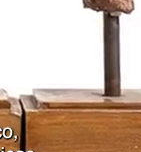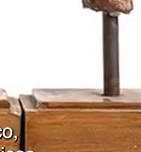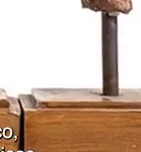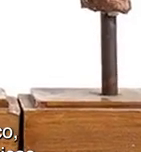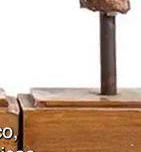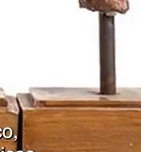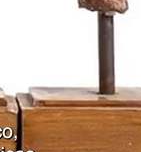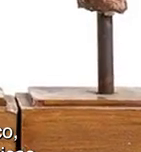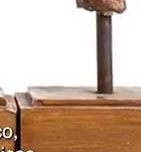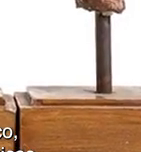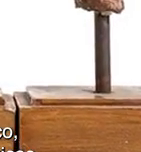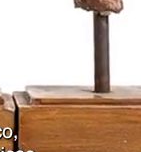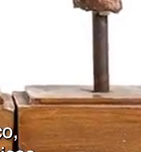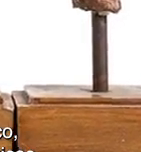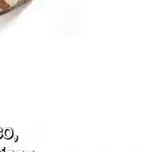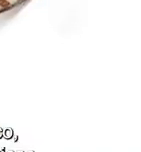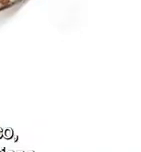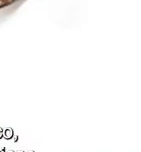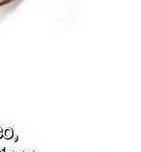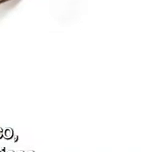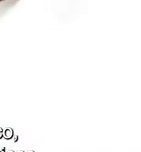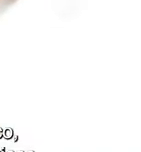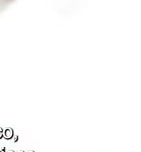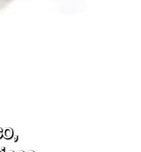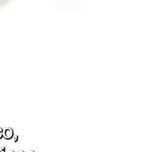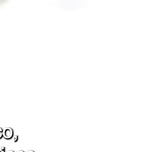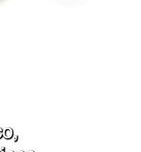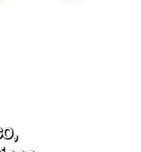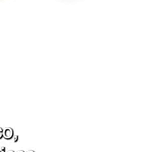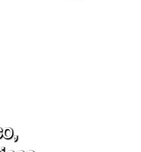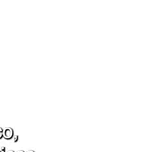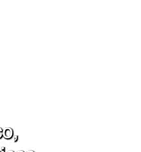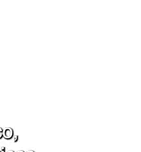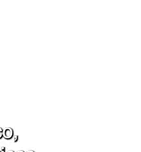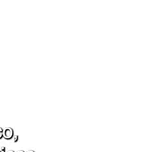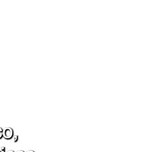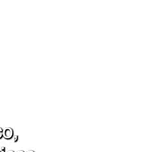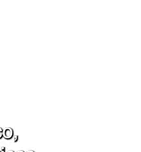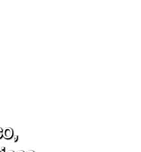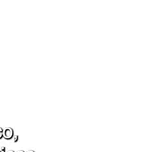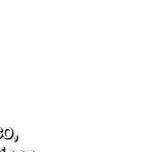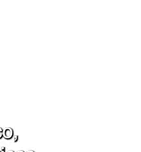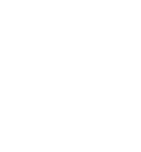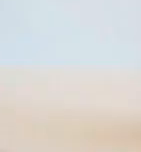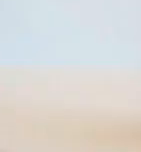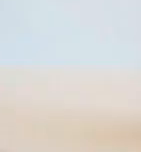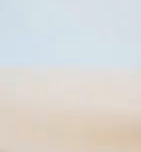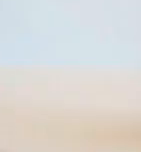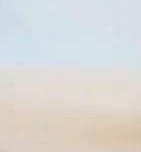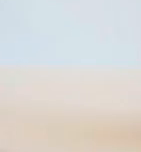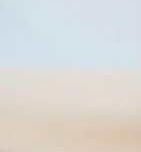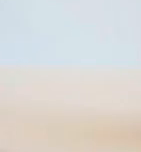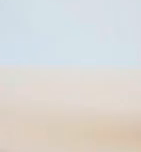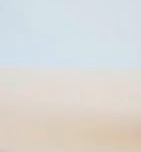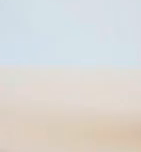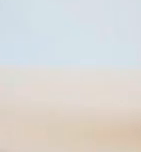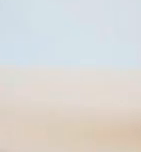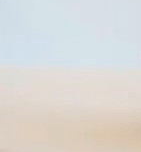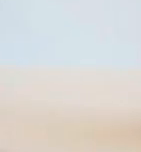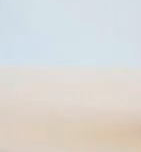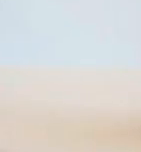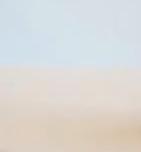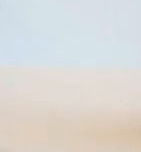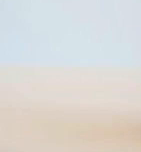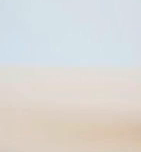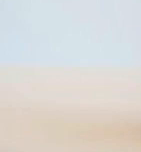Italia, condecorados por esta acción en México, impidió la subasta de 17 piezas arqueológicas. En marzo de este